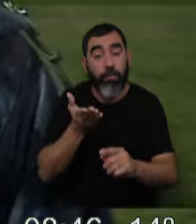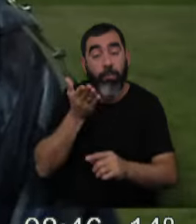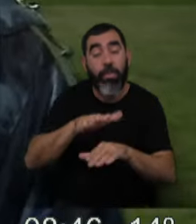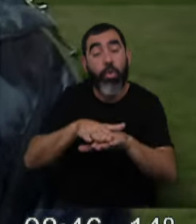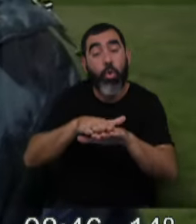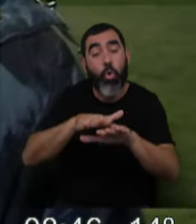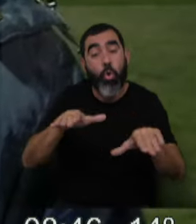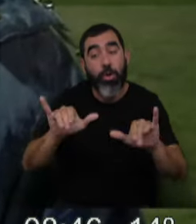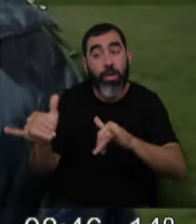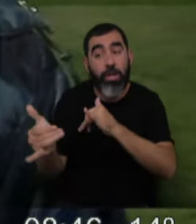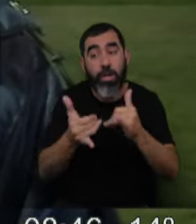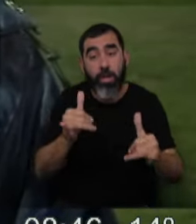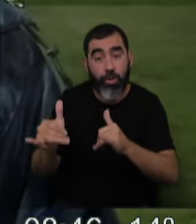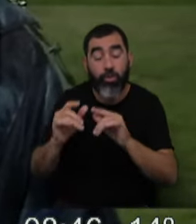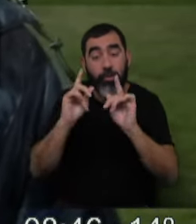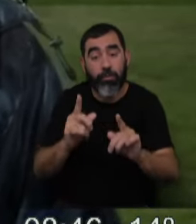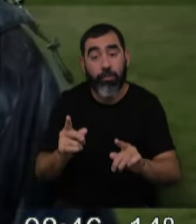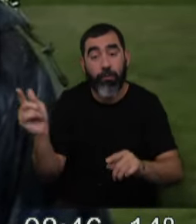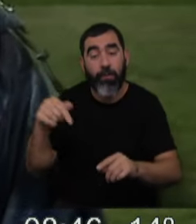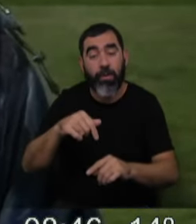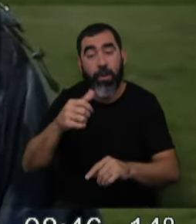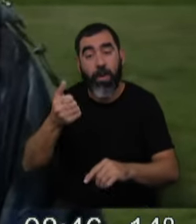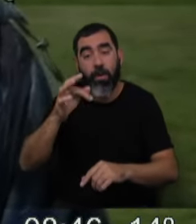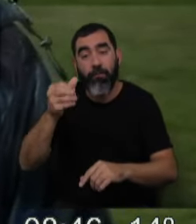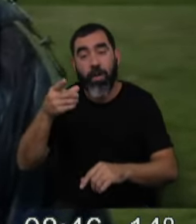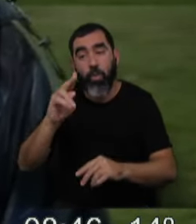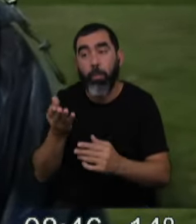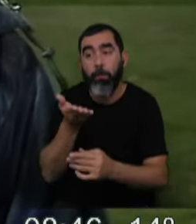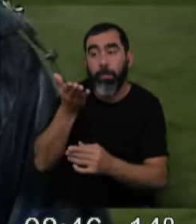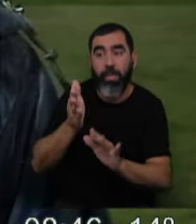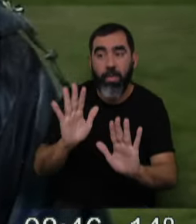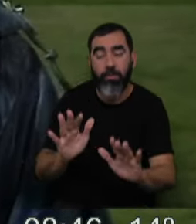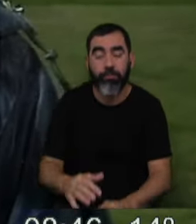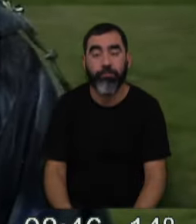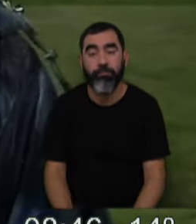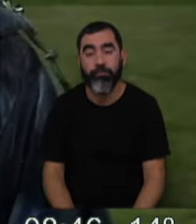los niños, ¿no? Cuando vinieron toda la gente de AFADU, que es lo que le pidieron ellos.